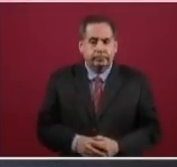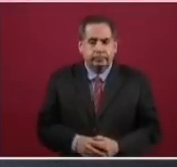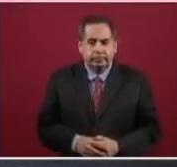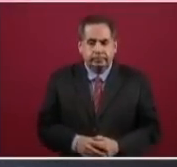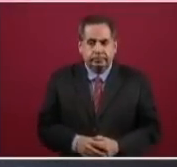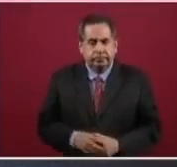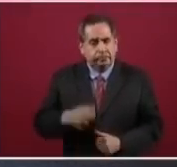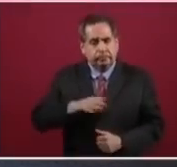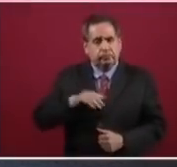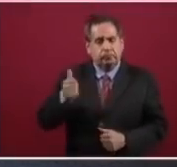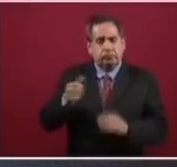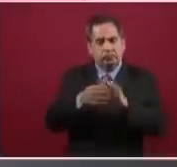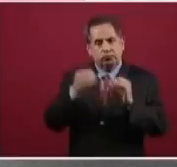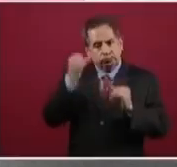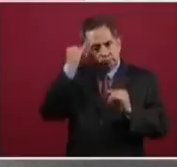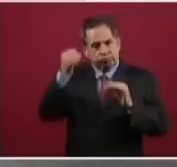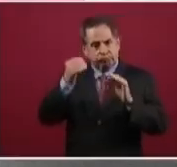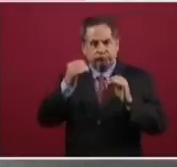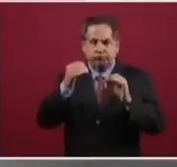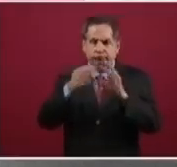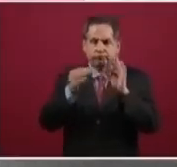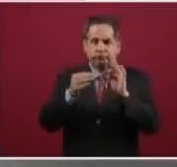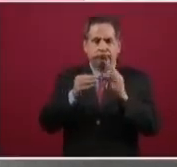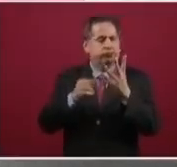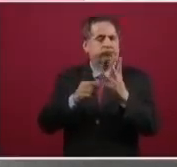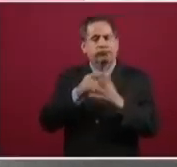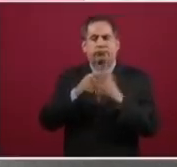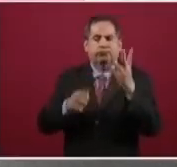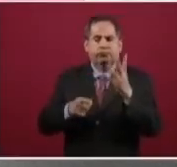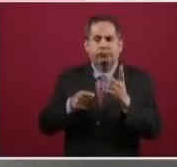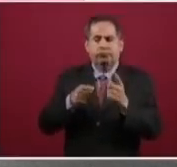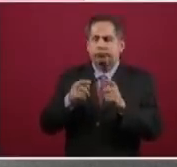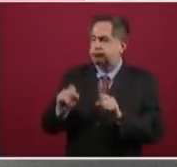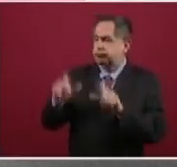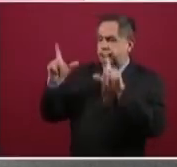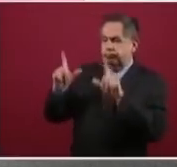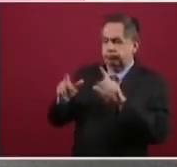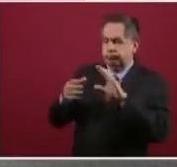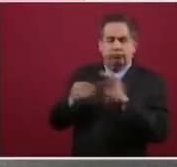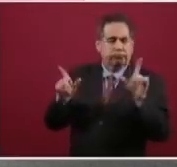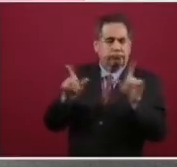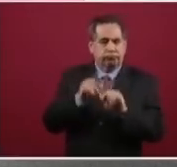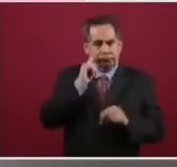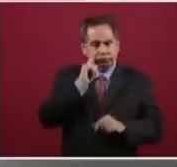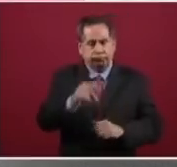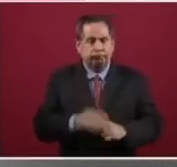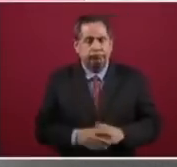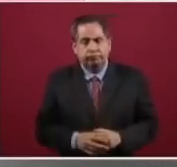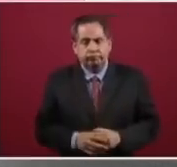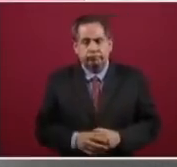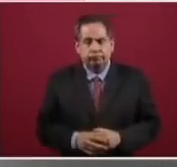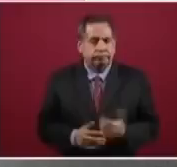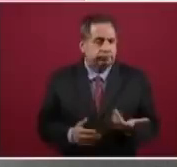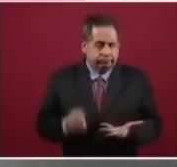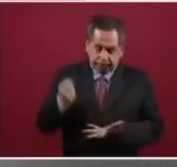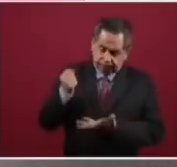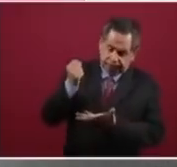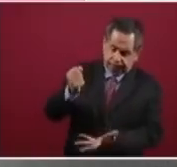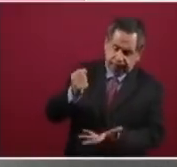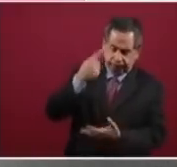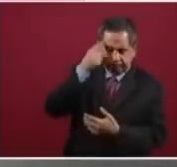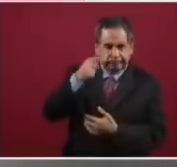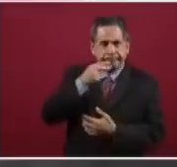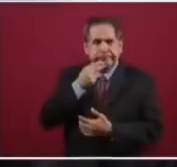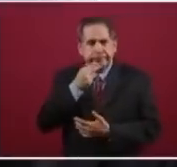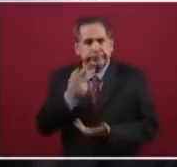consideraciones finales es una especie de cuatro adecuada de cuadro resumen lo primero es el paquete que buscamos con el paquete económico el